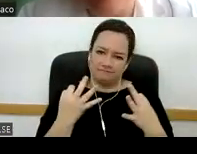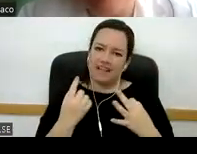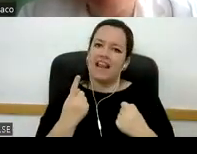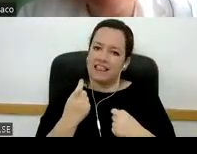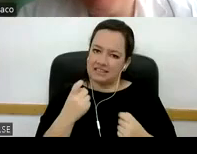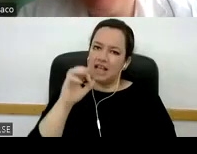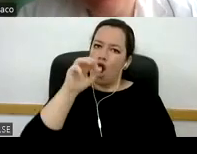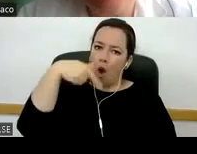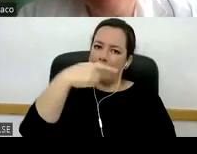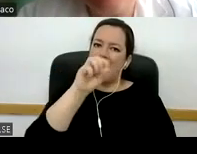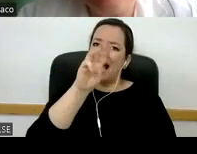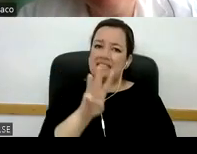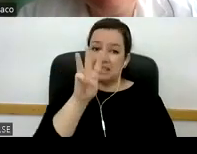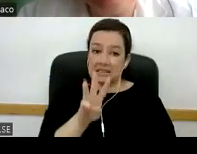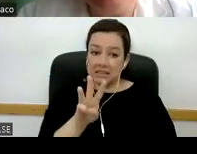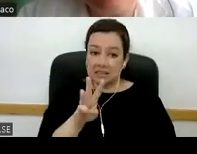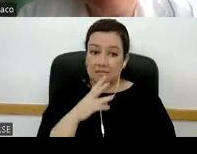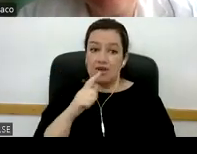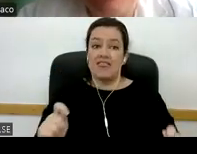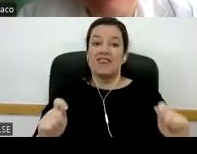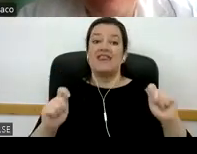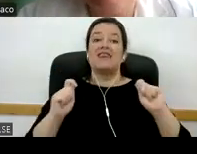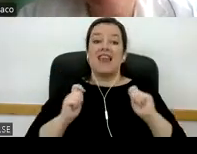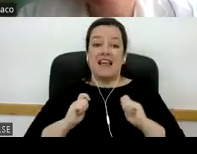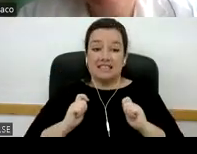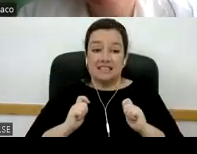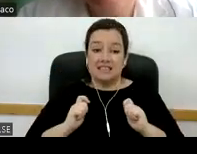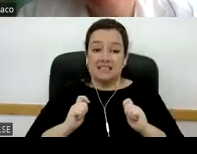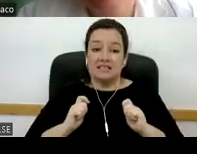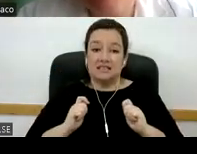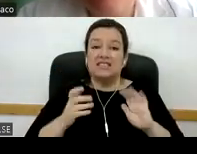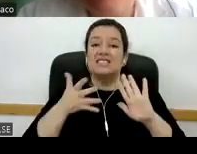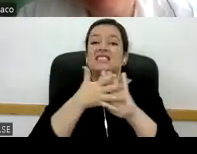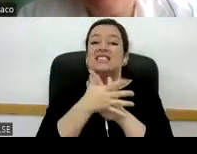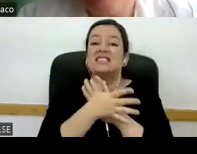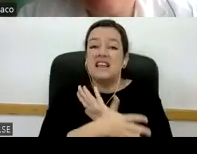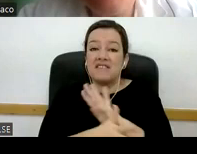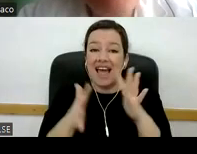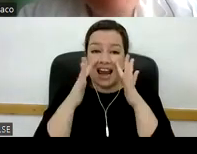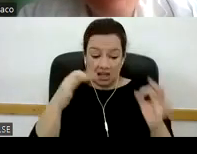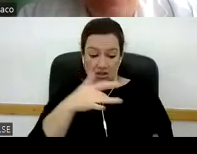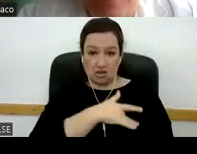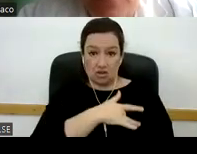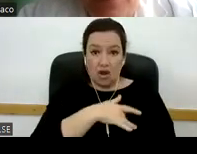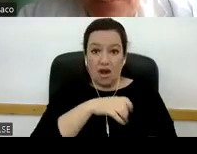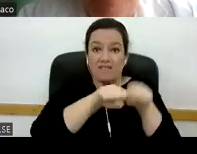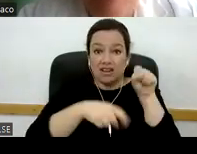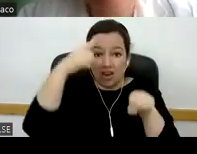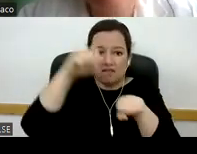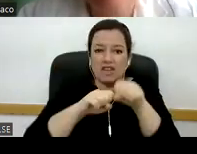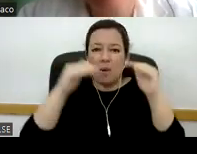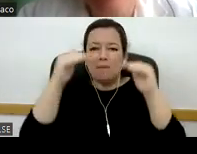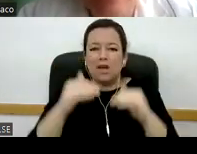grasos omega 3. Simplemente con ese aporte de ácidos grasos omega 3 disminuiríamos el riesgo cardiovascular hasta en un 40%.